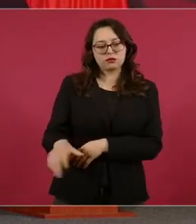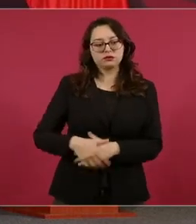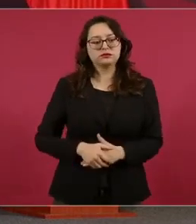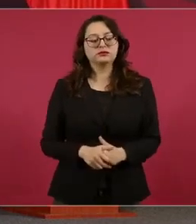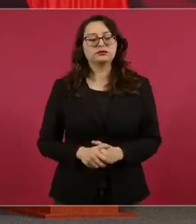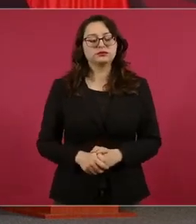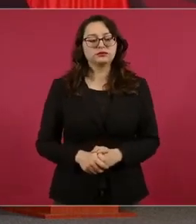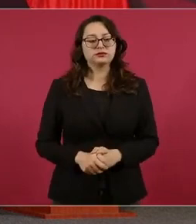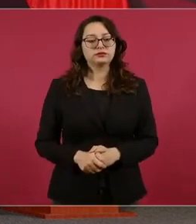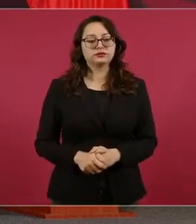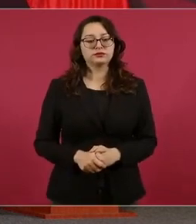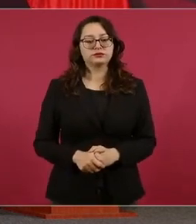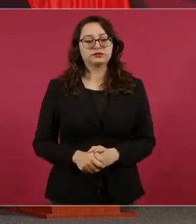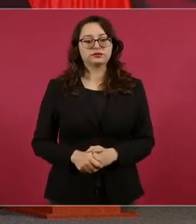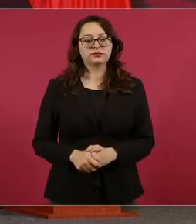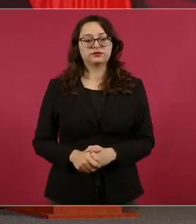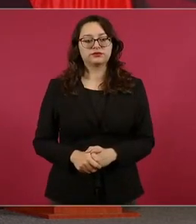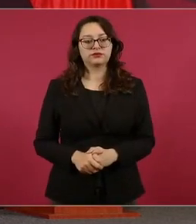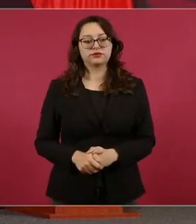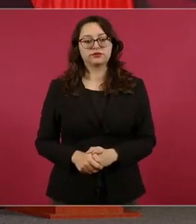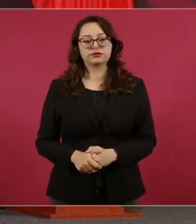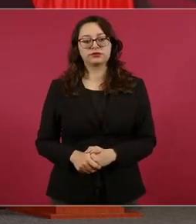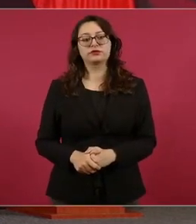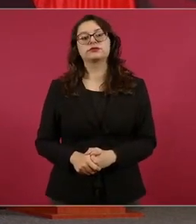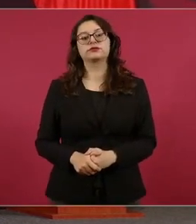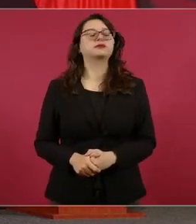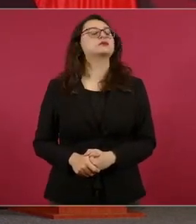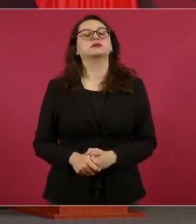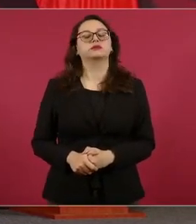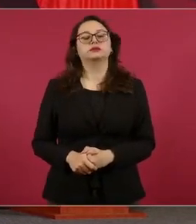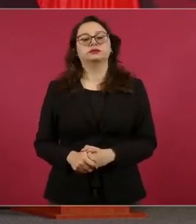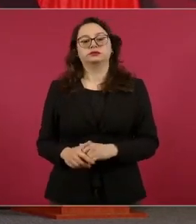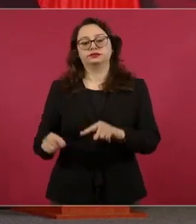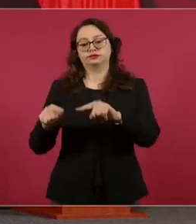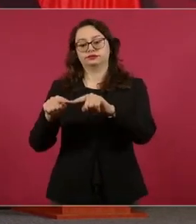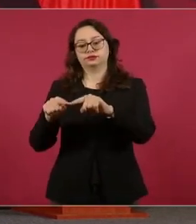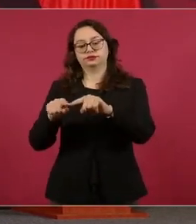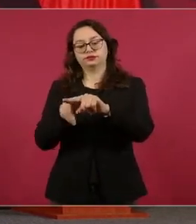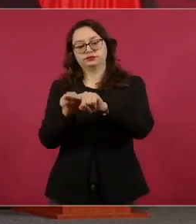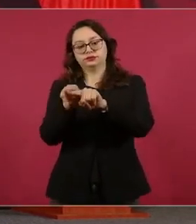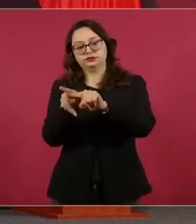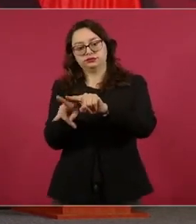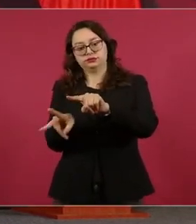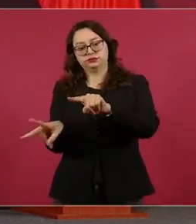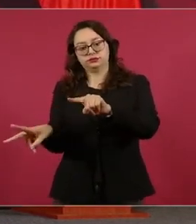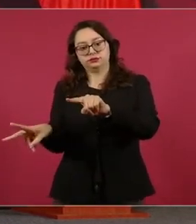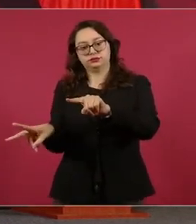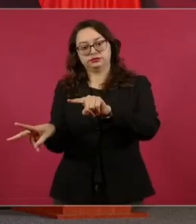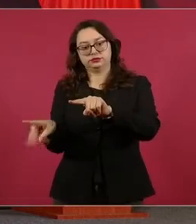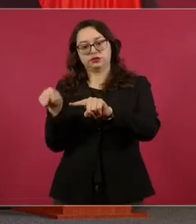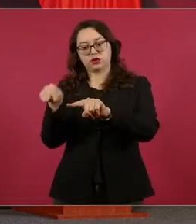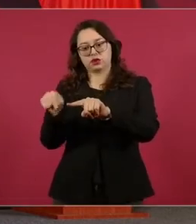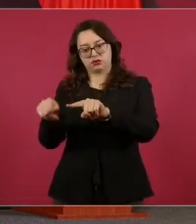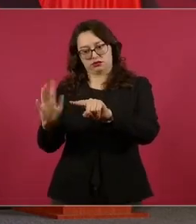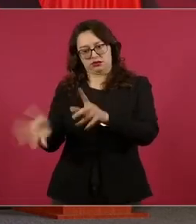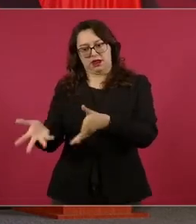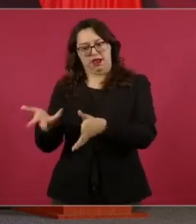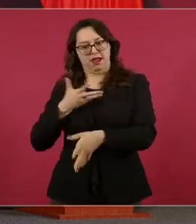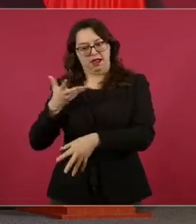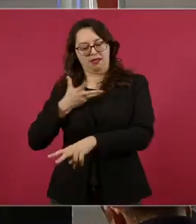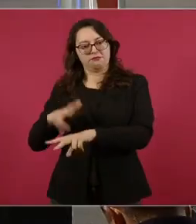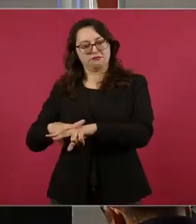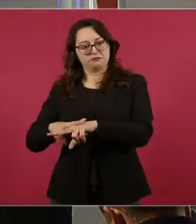estaba pero aquí está donde decía Mira medias aguas y de